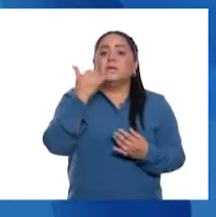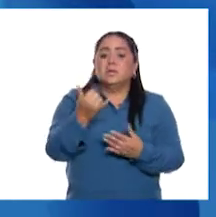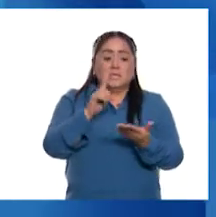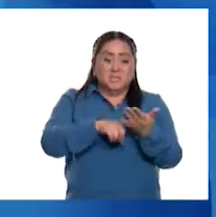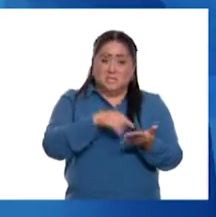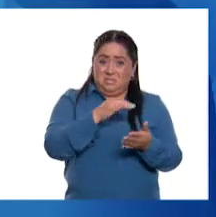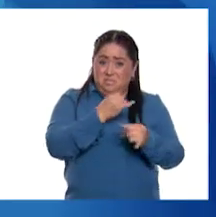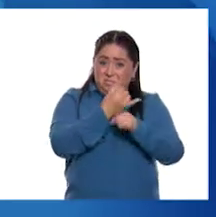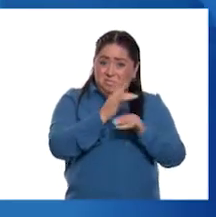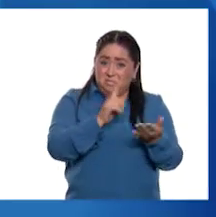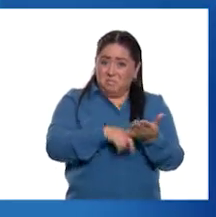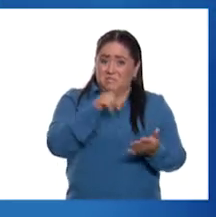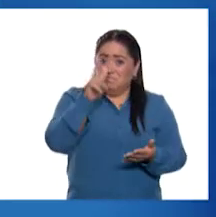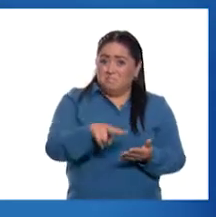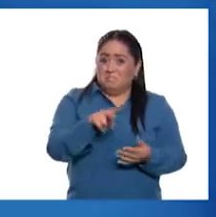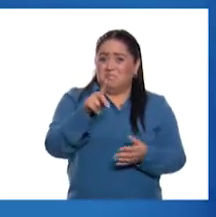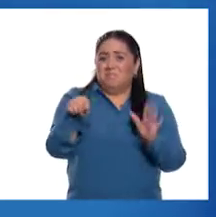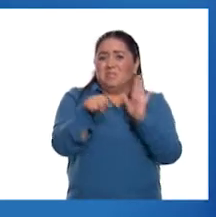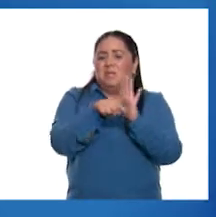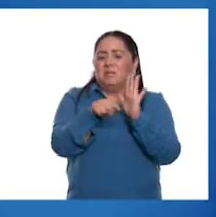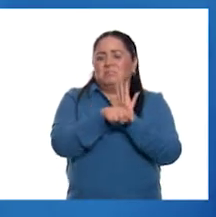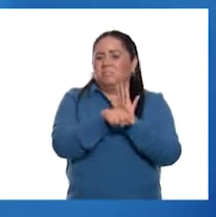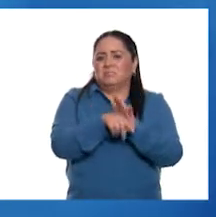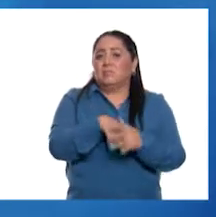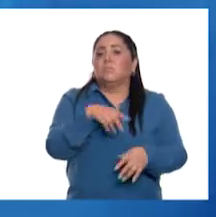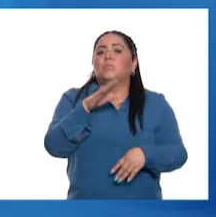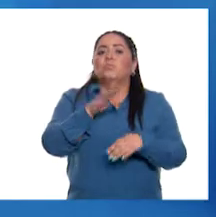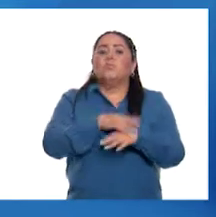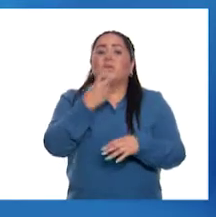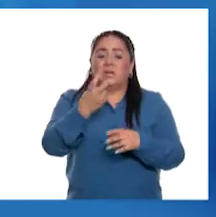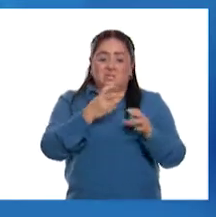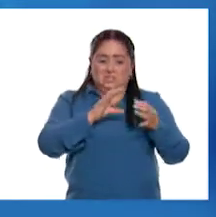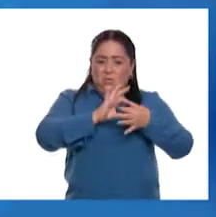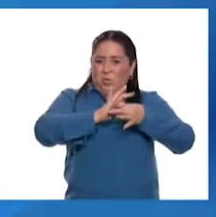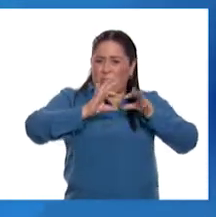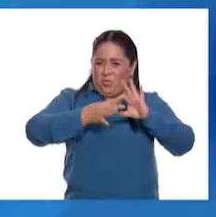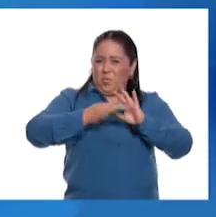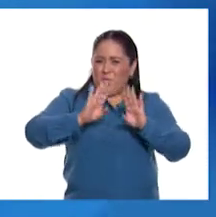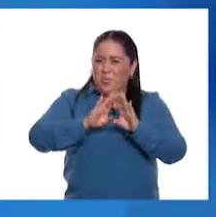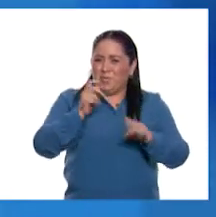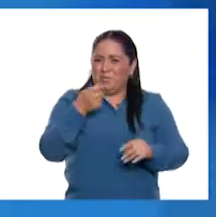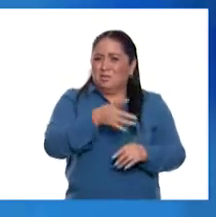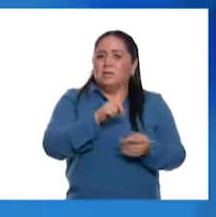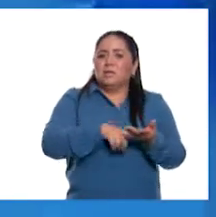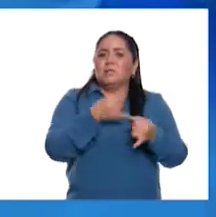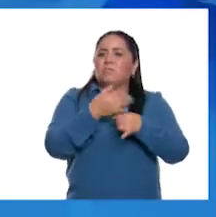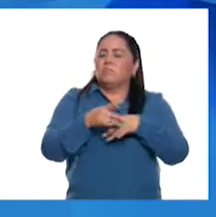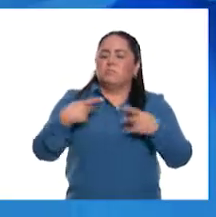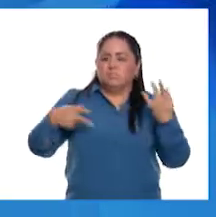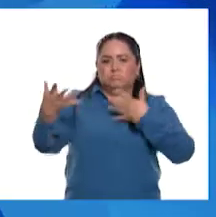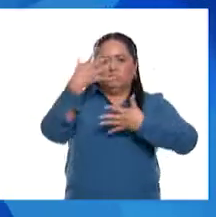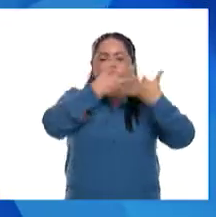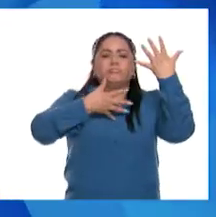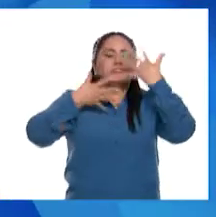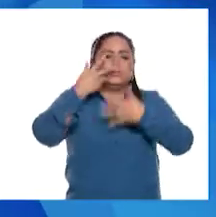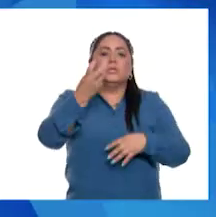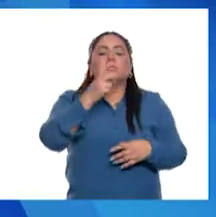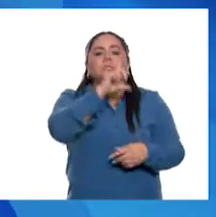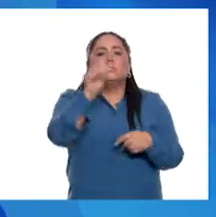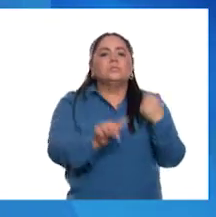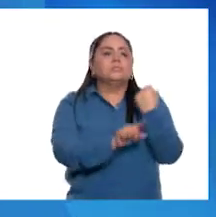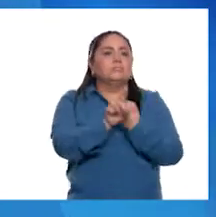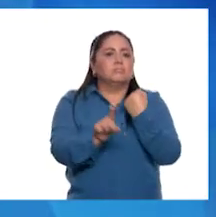la información que contienen es negativa. Muchas de esas cadenas son utilizadas para desinformar a la gente y esto puede